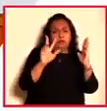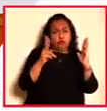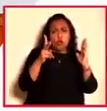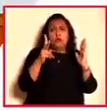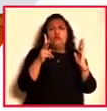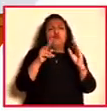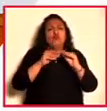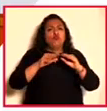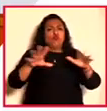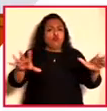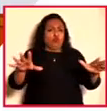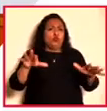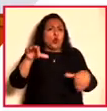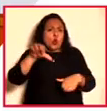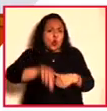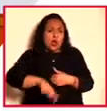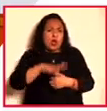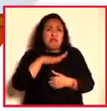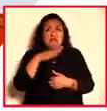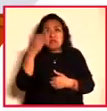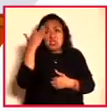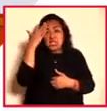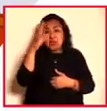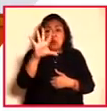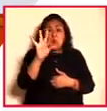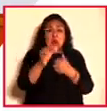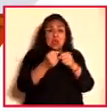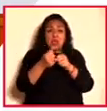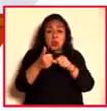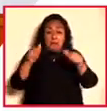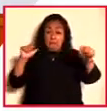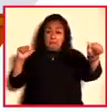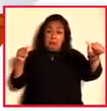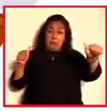hoy tienen, tardarían 40 años en emparejarlo.